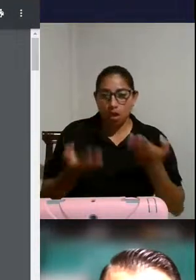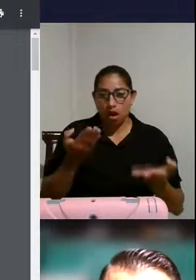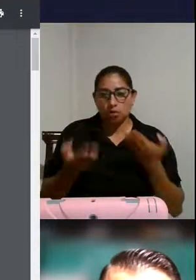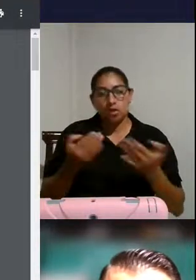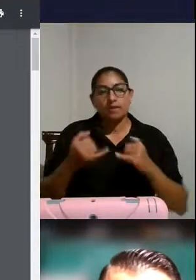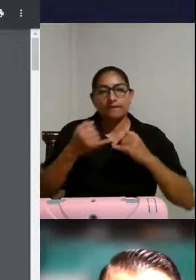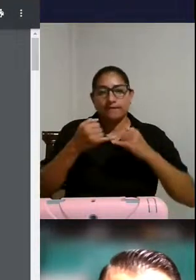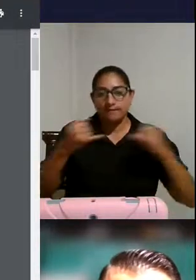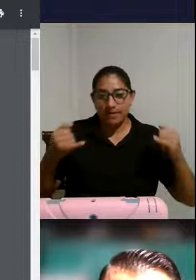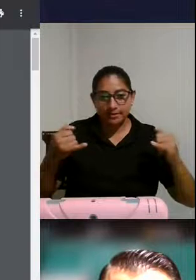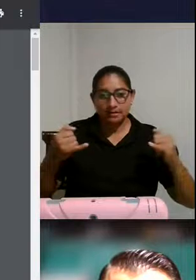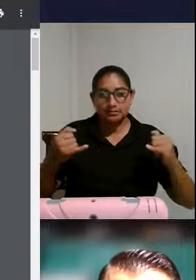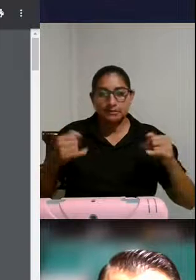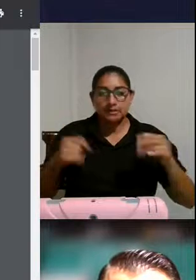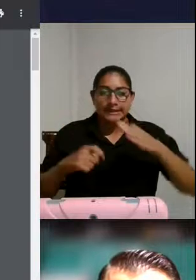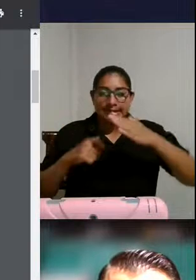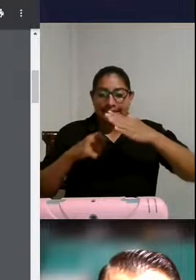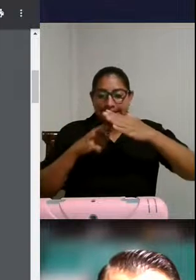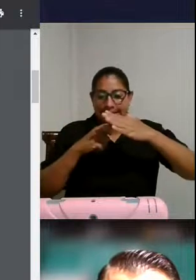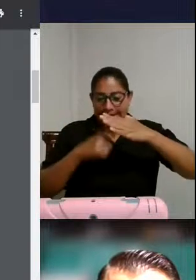a esa función.